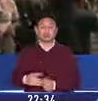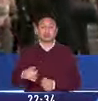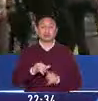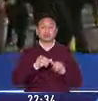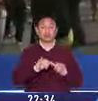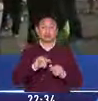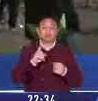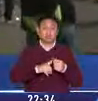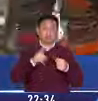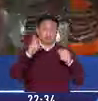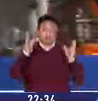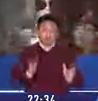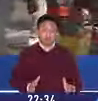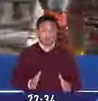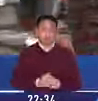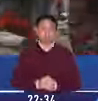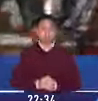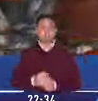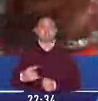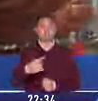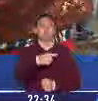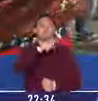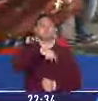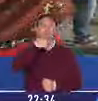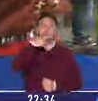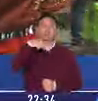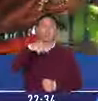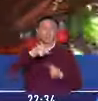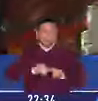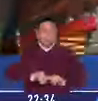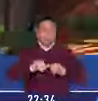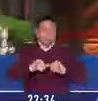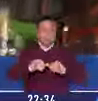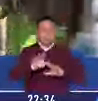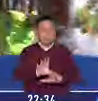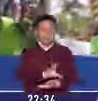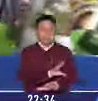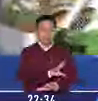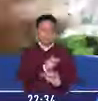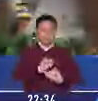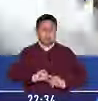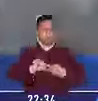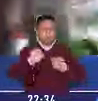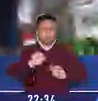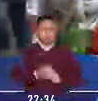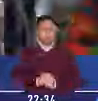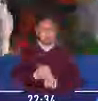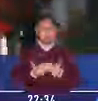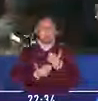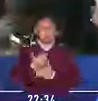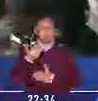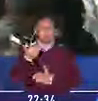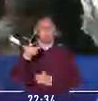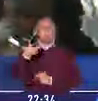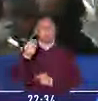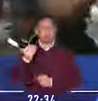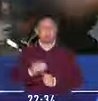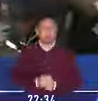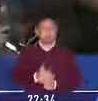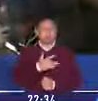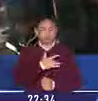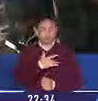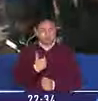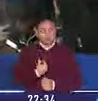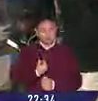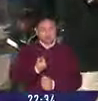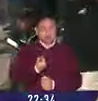los quiteños. Aquí sus participantes destacaron que se sigan manteniendo las tradiciones y cultura para las nuevas generaciones. Me siento orgulloso, ya